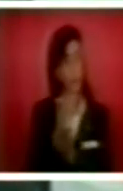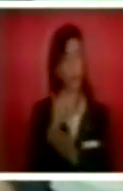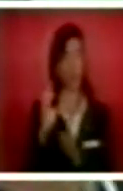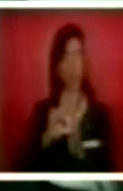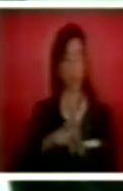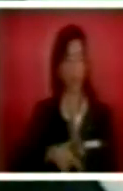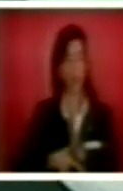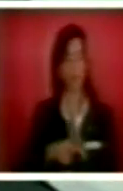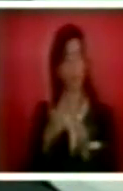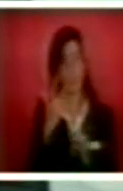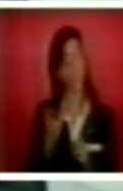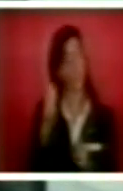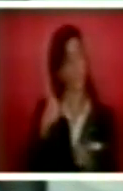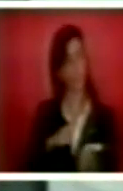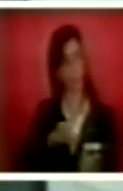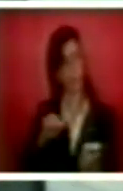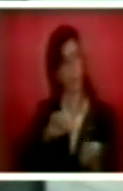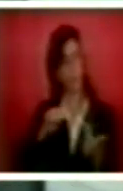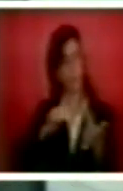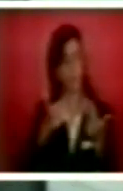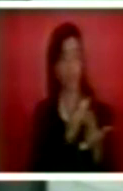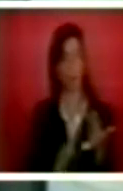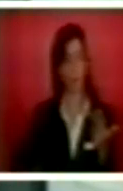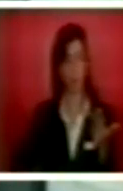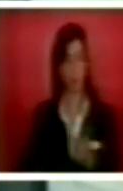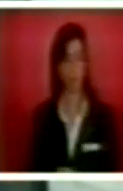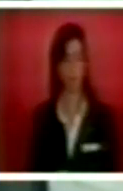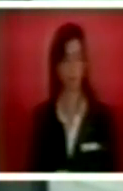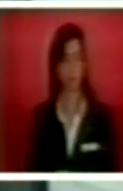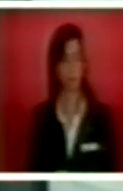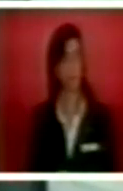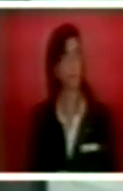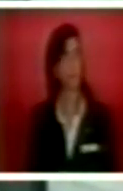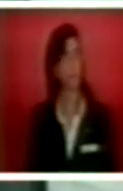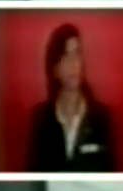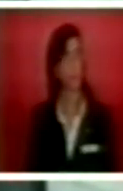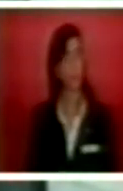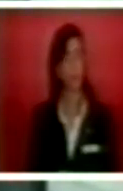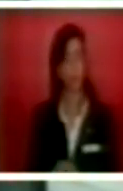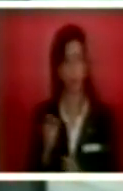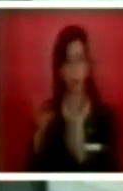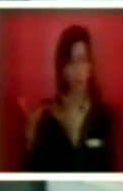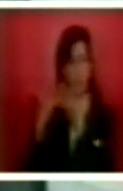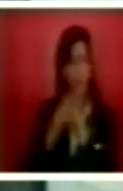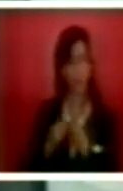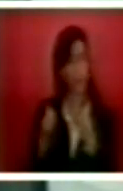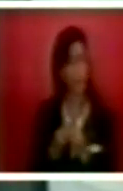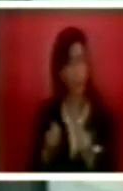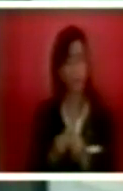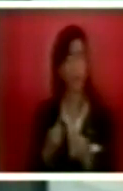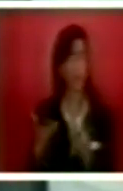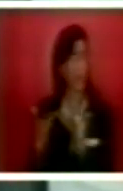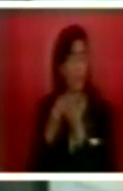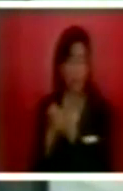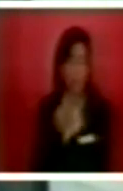de 3 mandatos consecutivos. Como dije, a tanto apoyo, a tanto